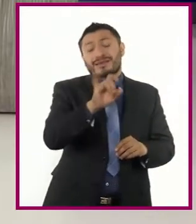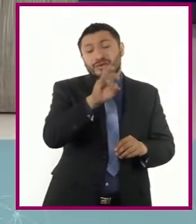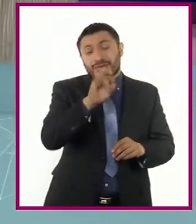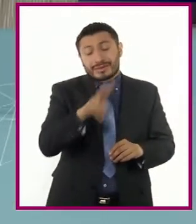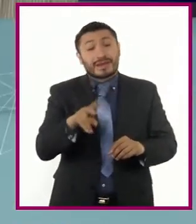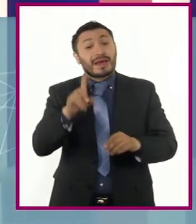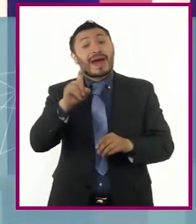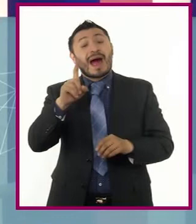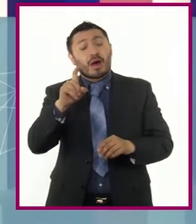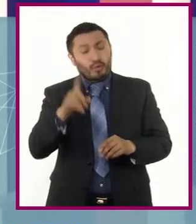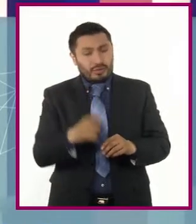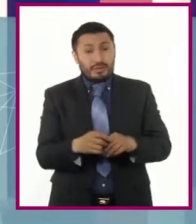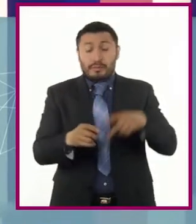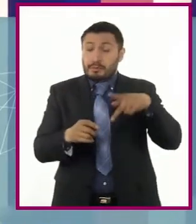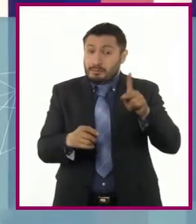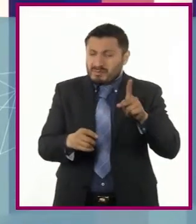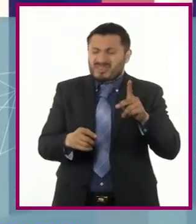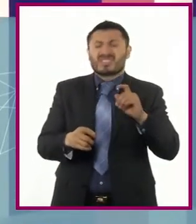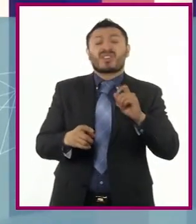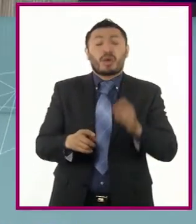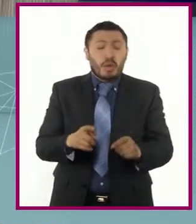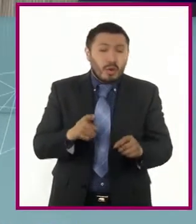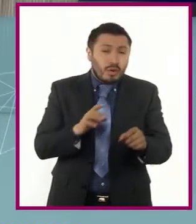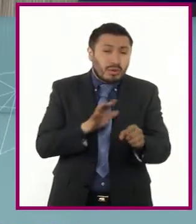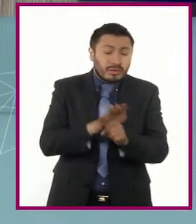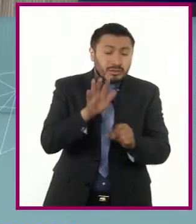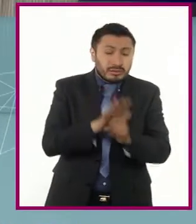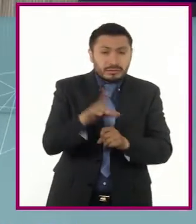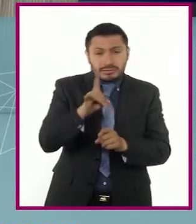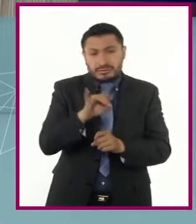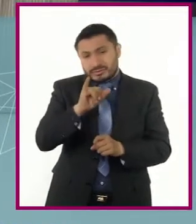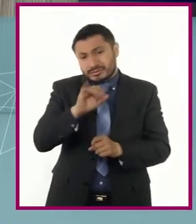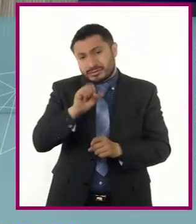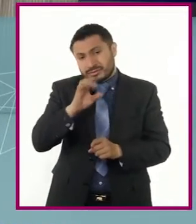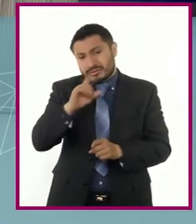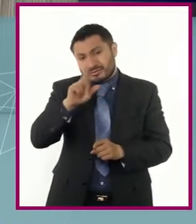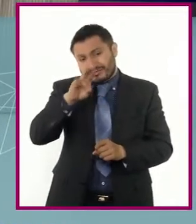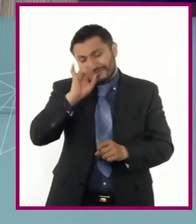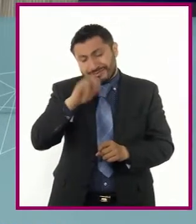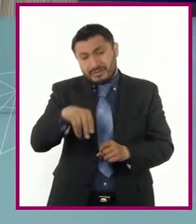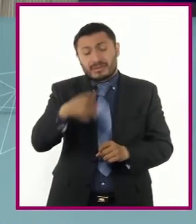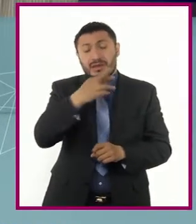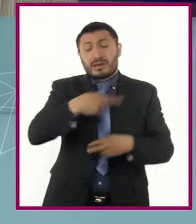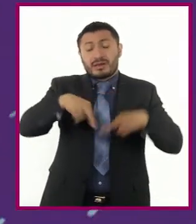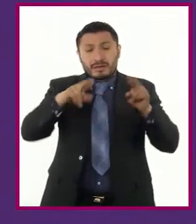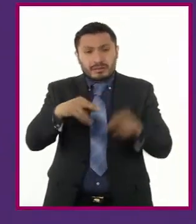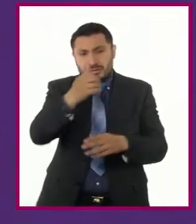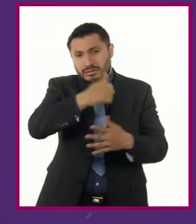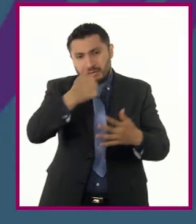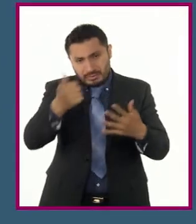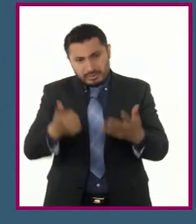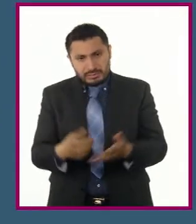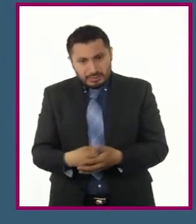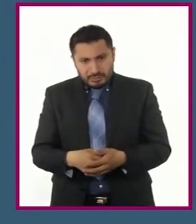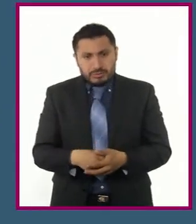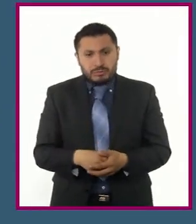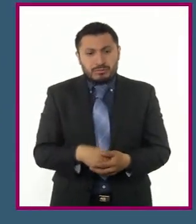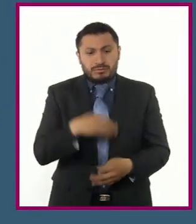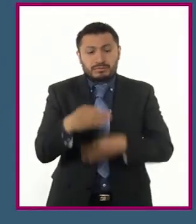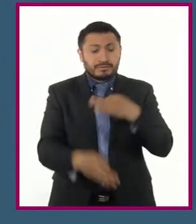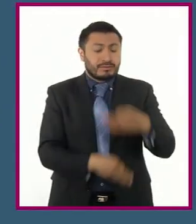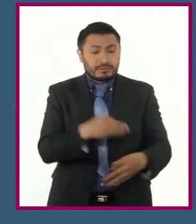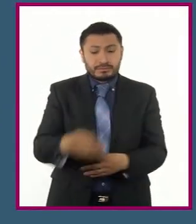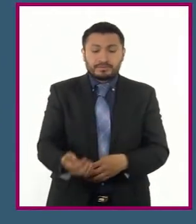agua. Pero, ¿qué tipo de disolución representa cada uno por su concentración? Todas las disoluciones